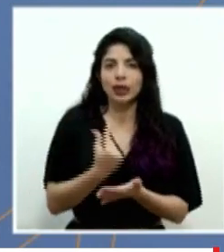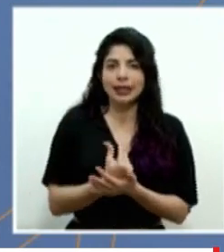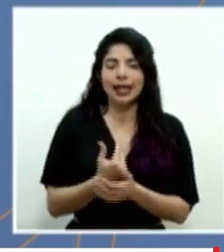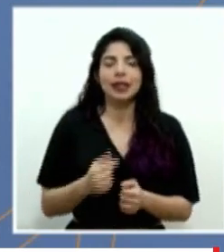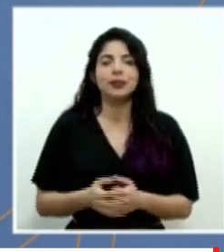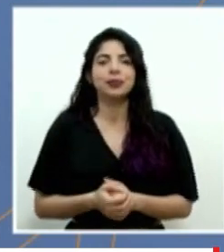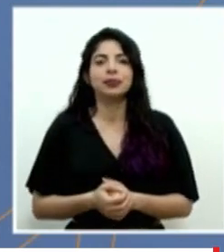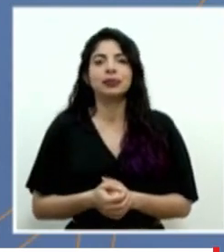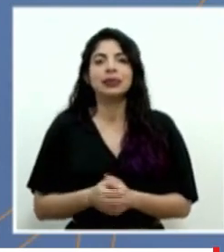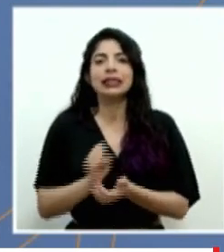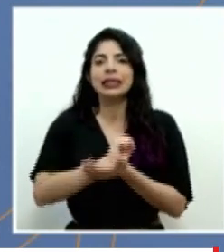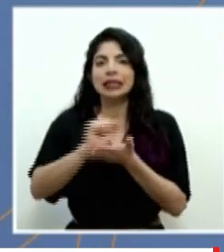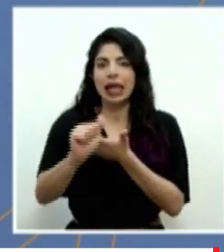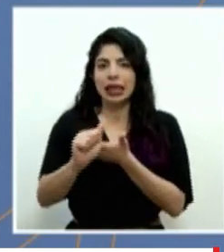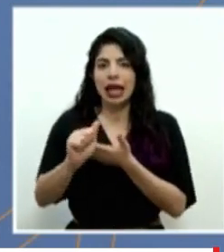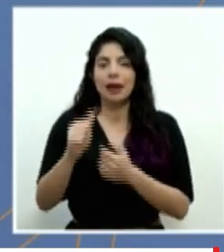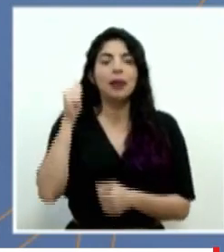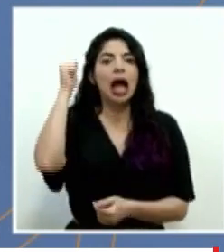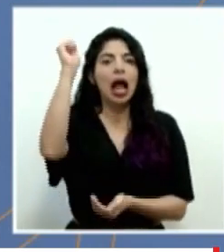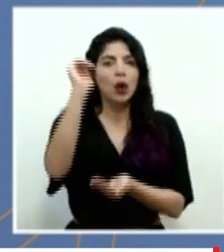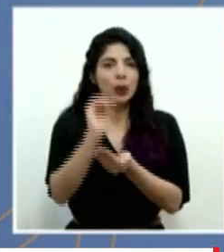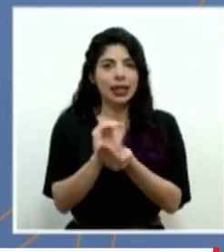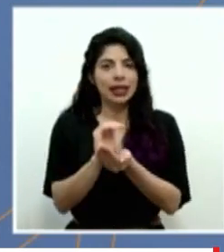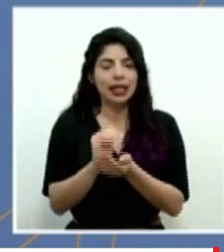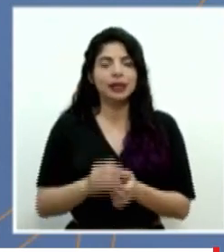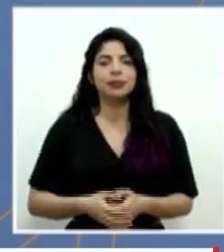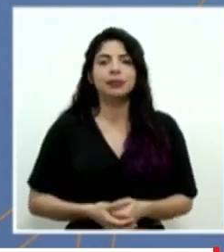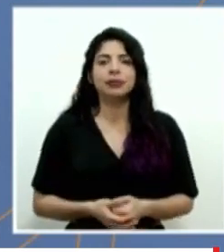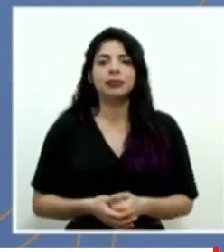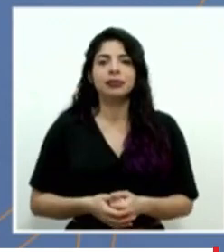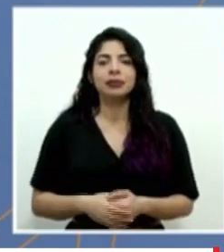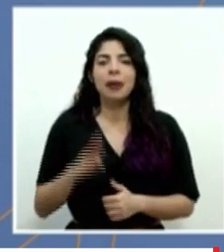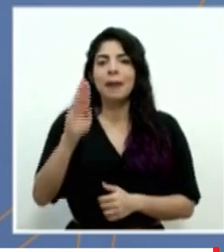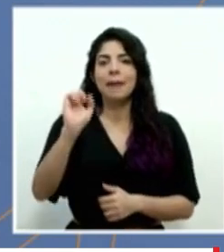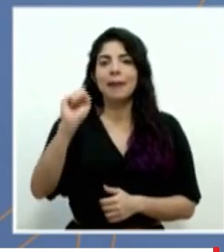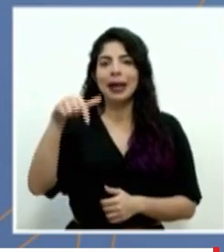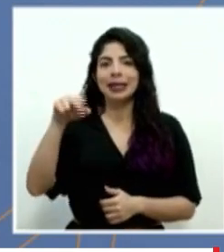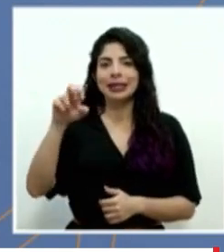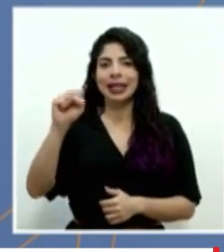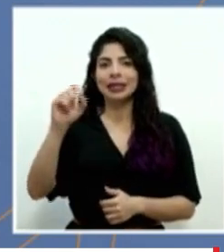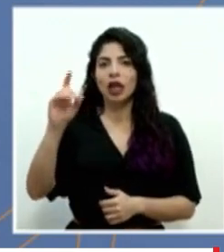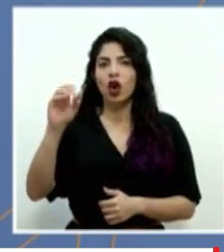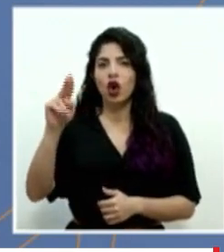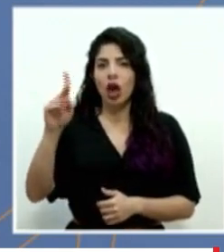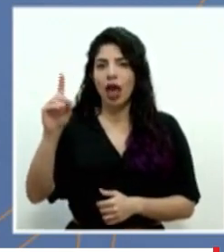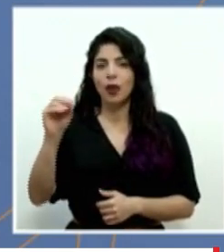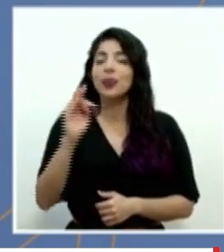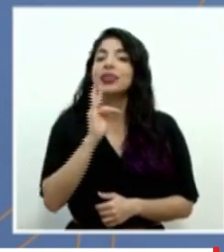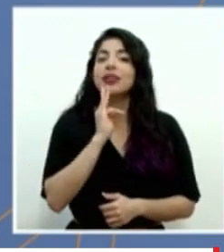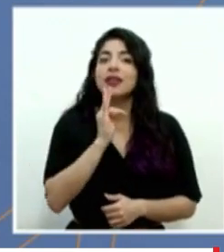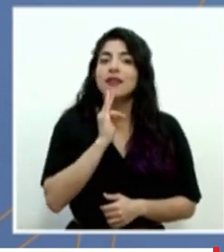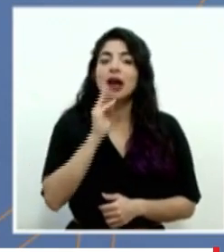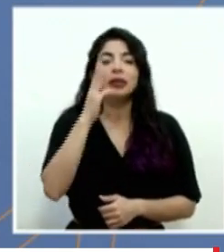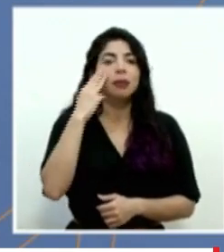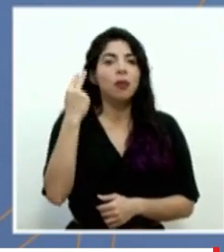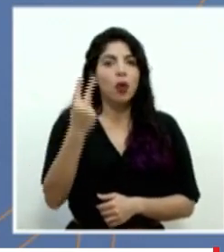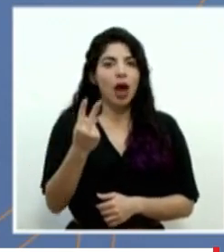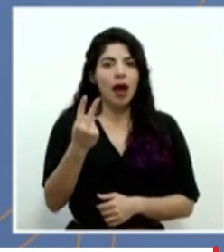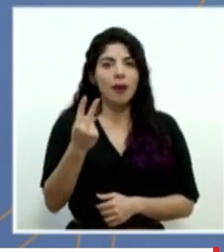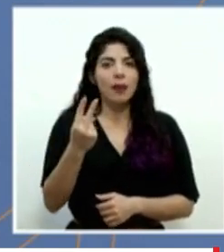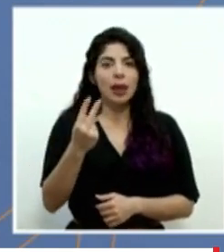Goicoechea, Santa Ana, Alajuelita, Vázquez de Coronado, Tibás,